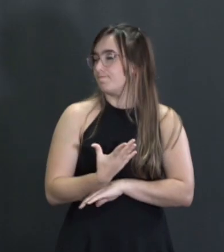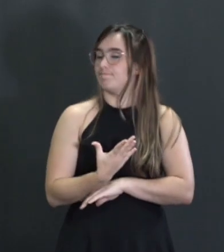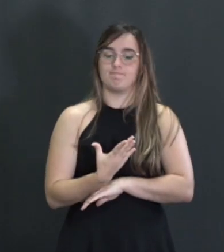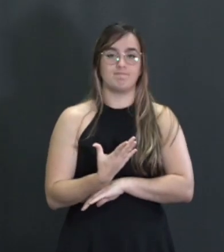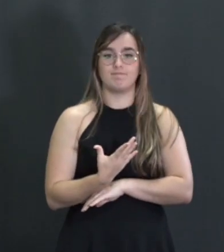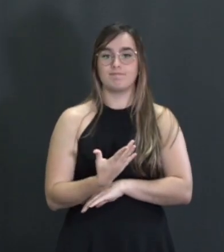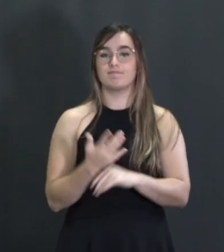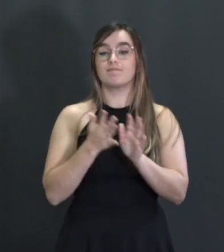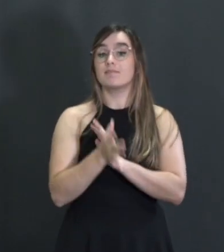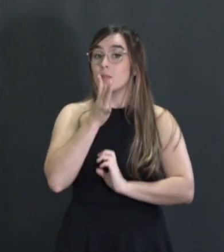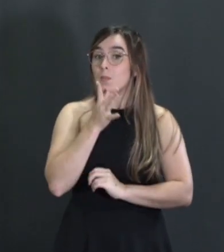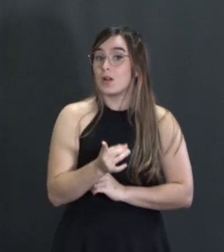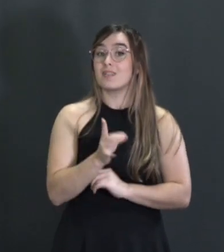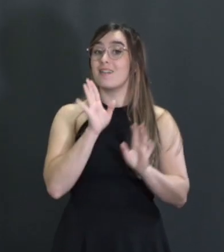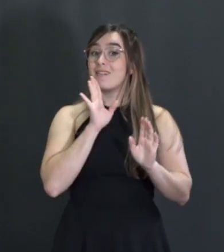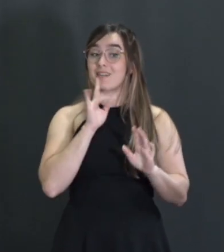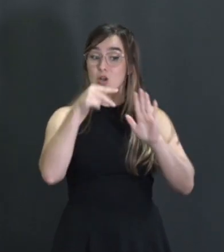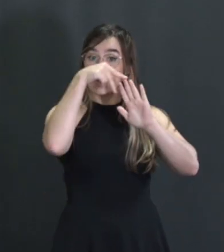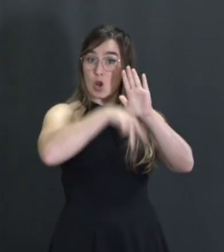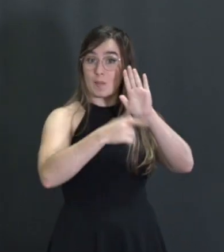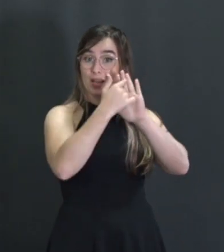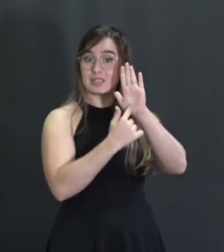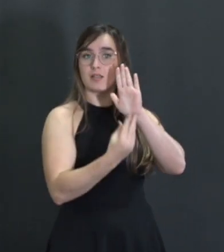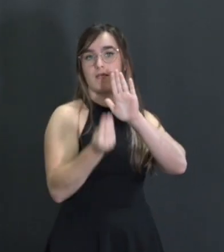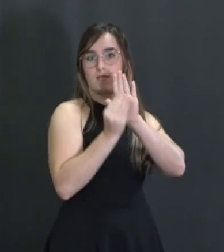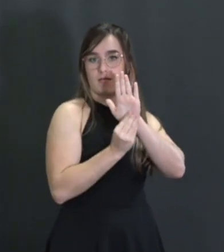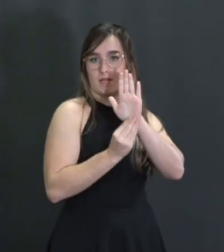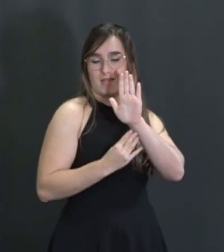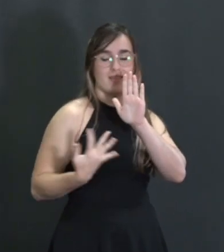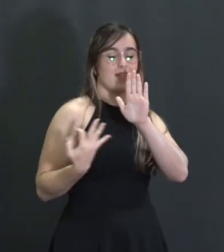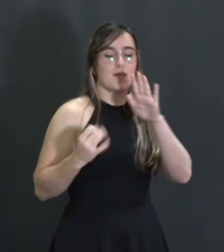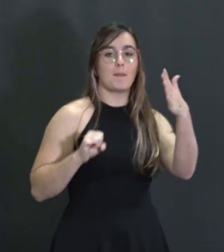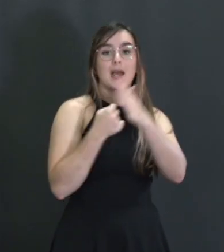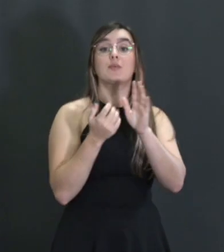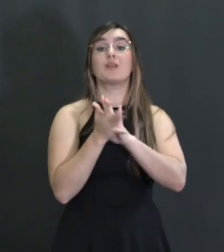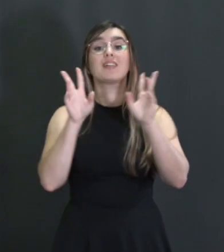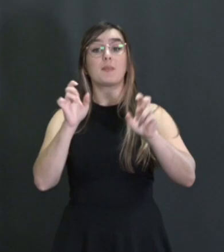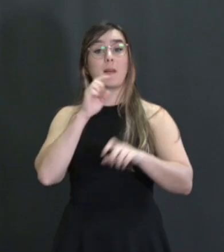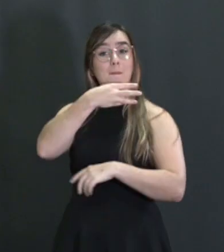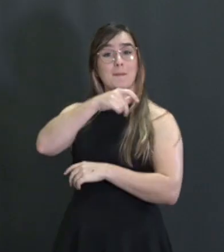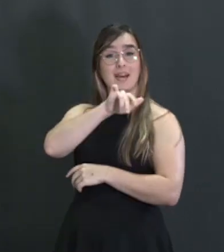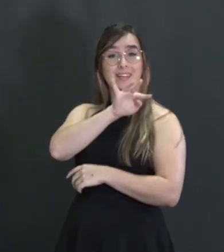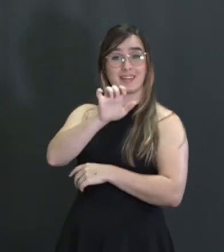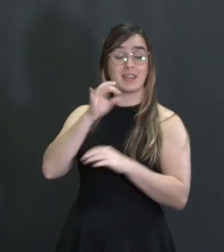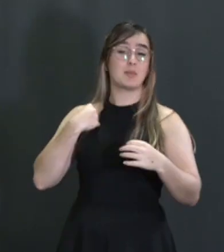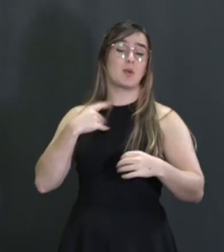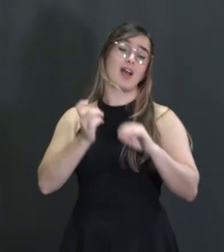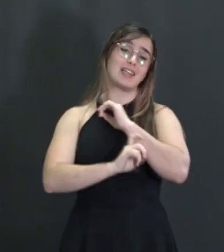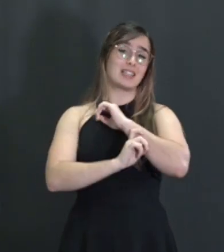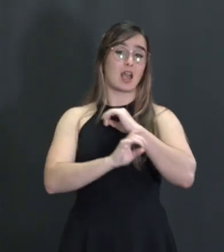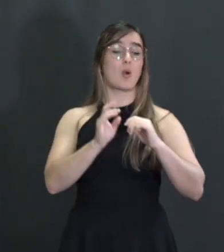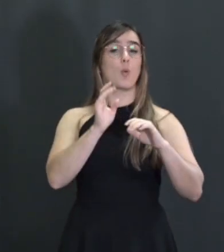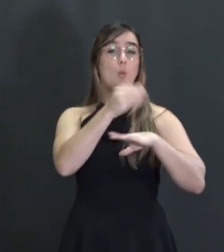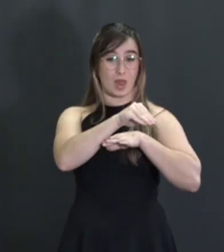las mayores normas posibles. La estrategia que decía Maite, la estrategia de cuidados, es una política palanca